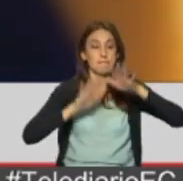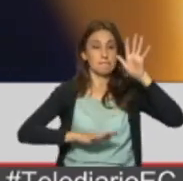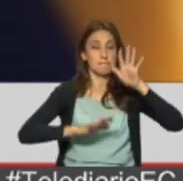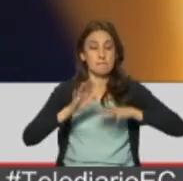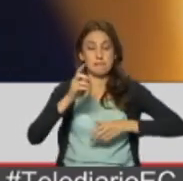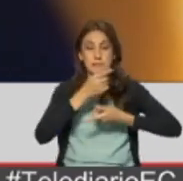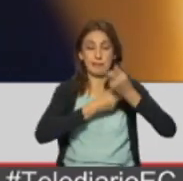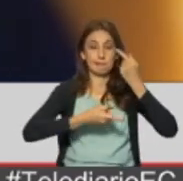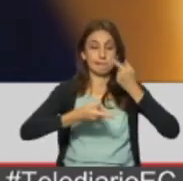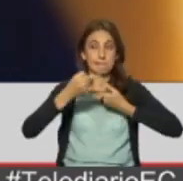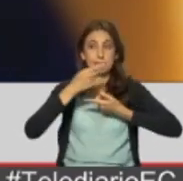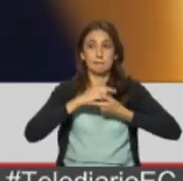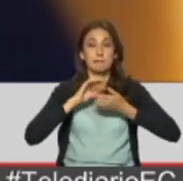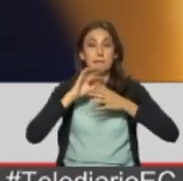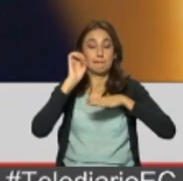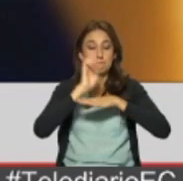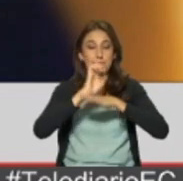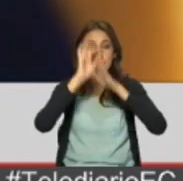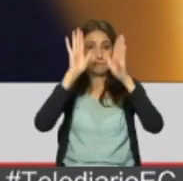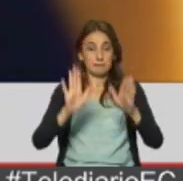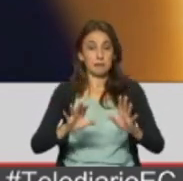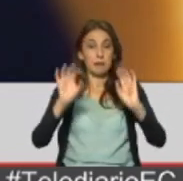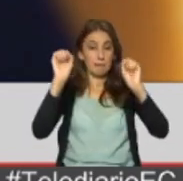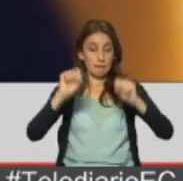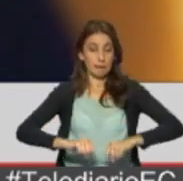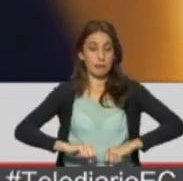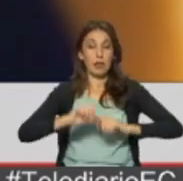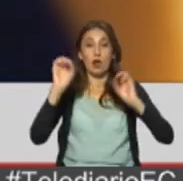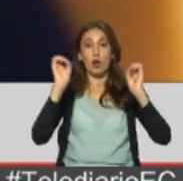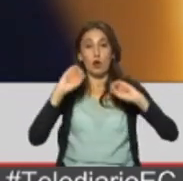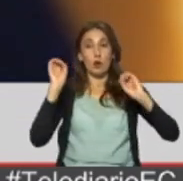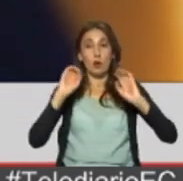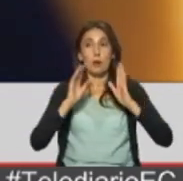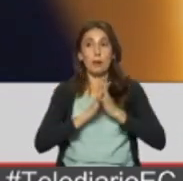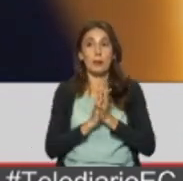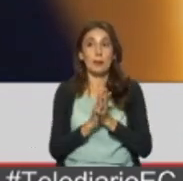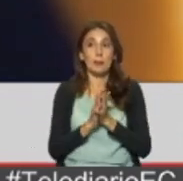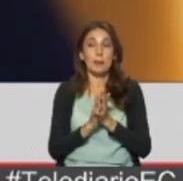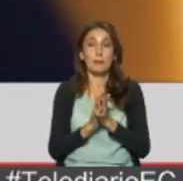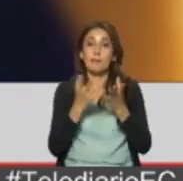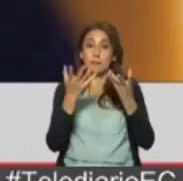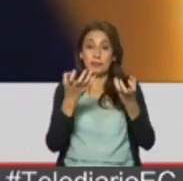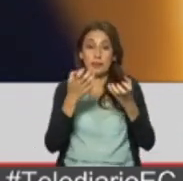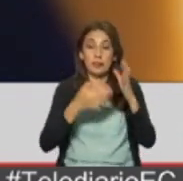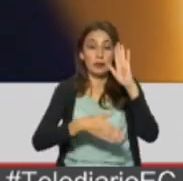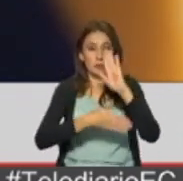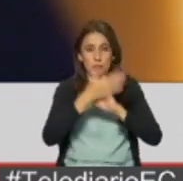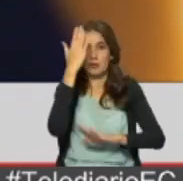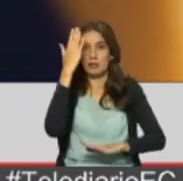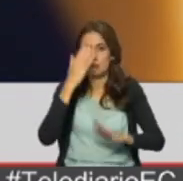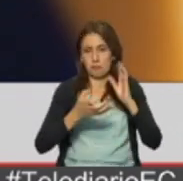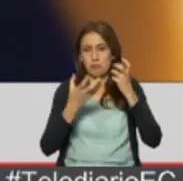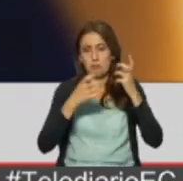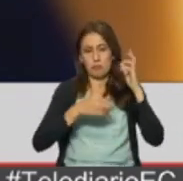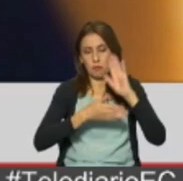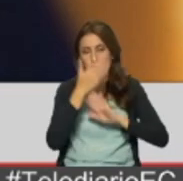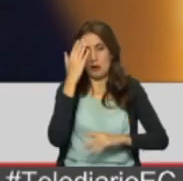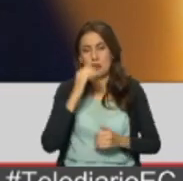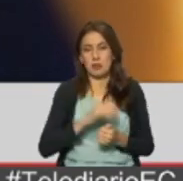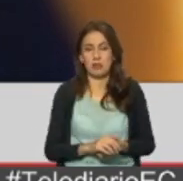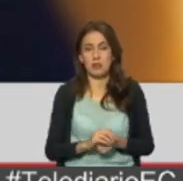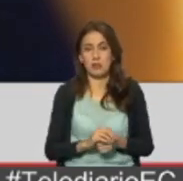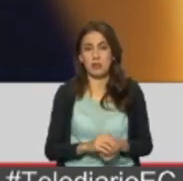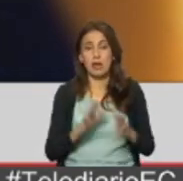posibilidad de que los ecuatorianos o los extranjeros en general que deseen salir lo pueden hacer. Nosotros hemos pedido